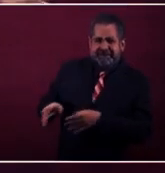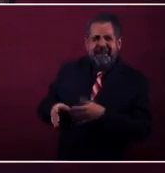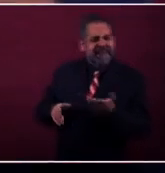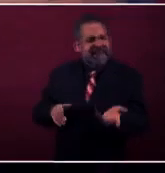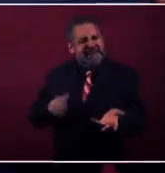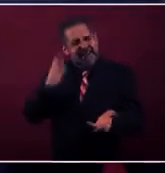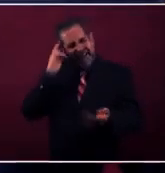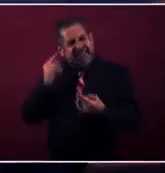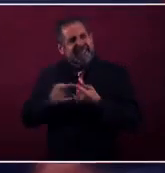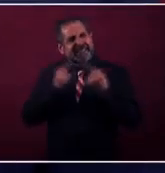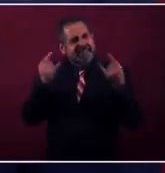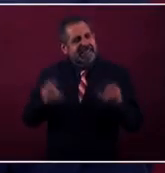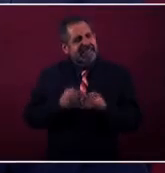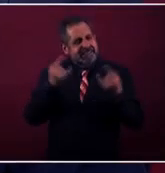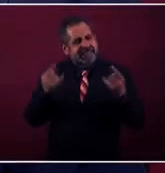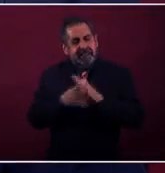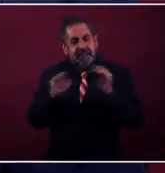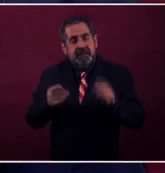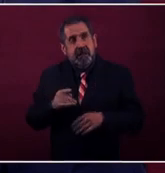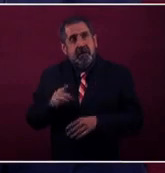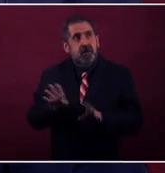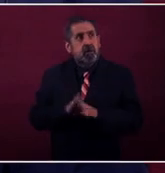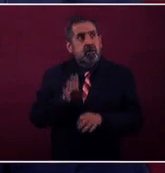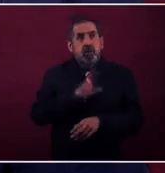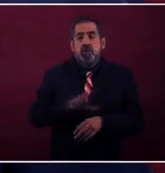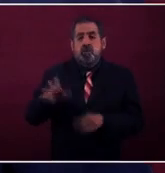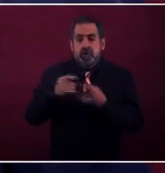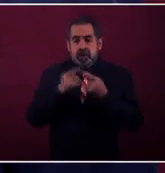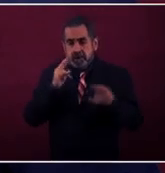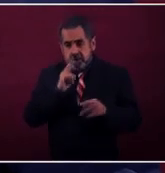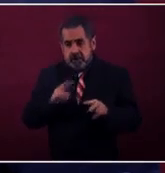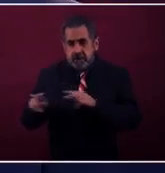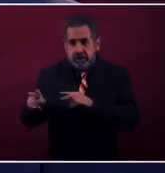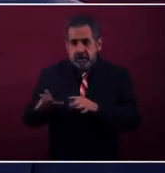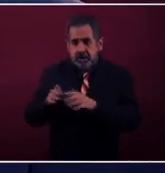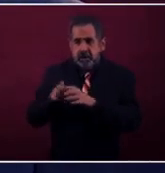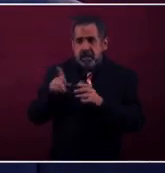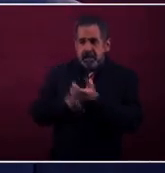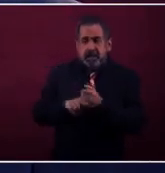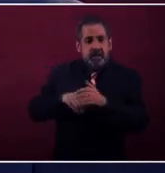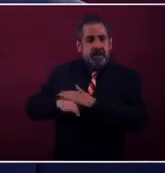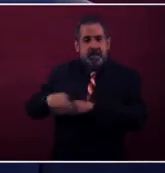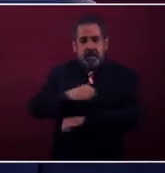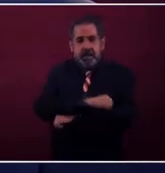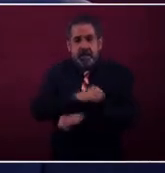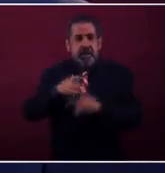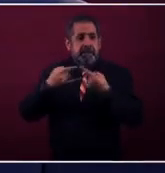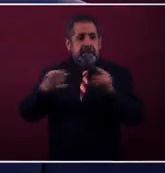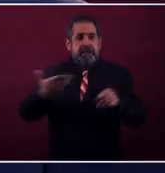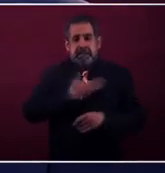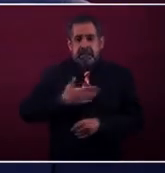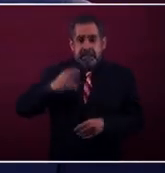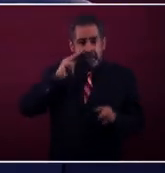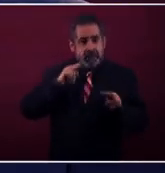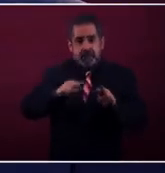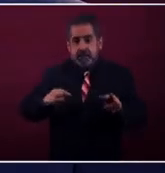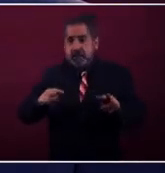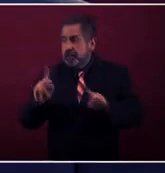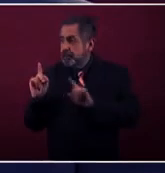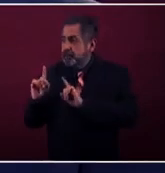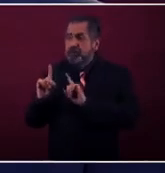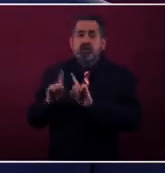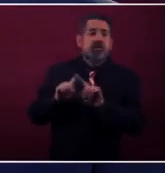les enseño todo esto que es la historia, y vamos incluso al balcón presidencial y lo abro y salgo con